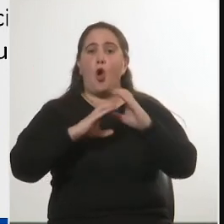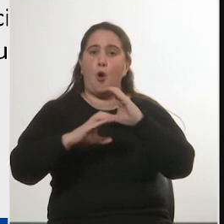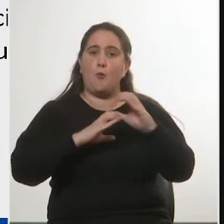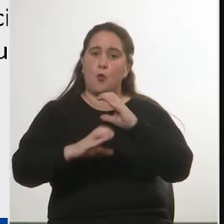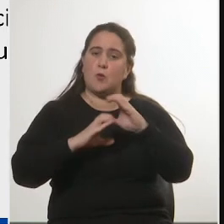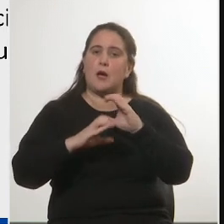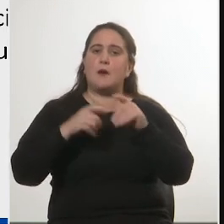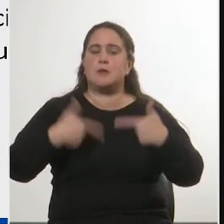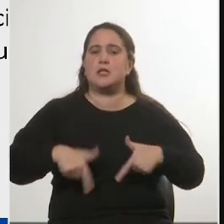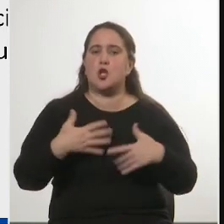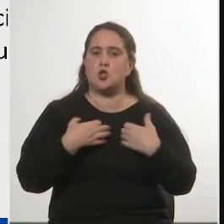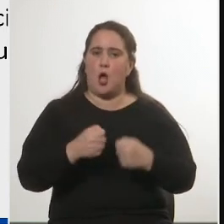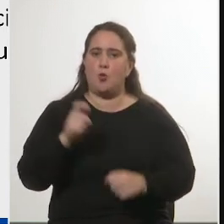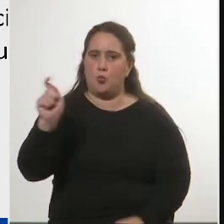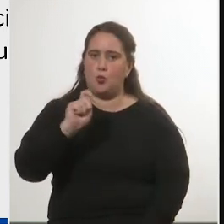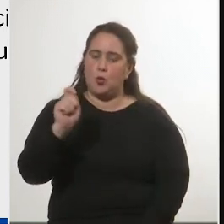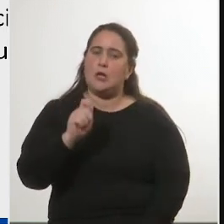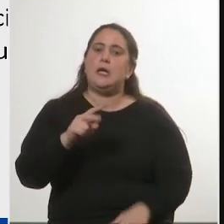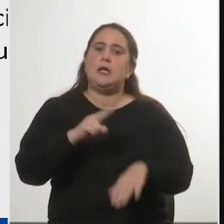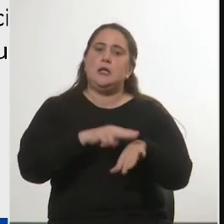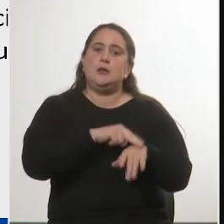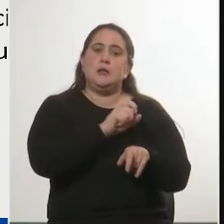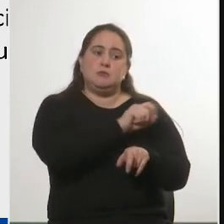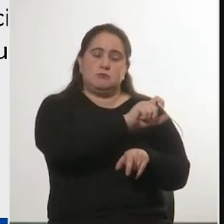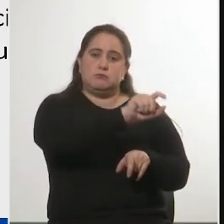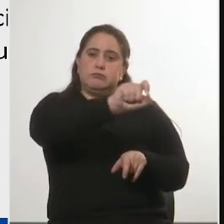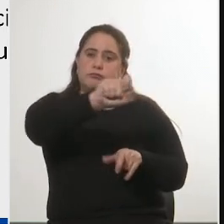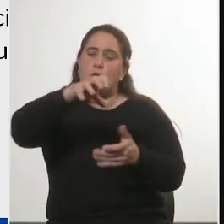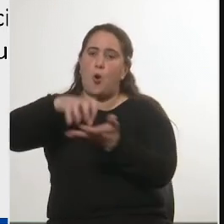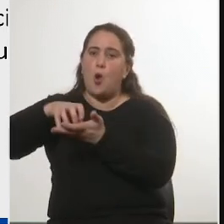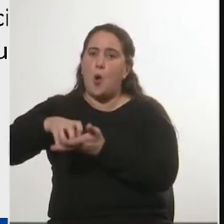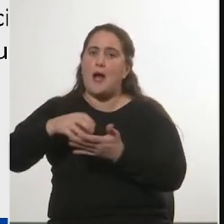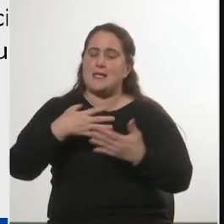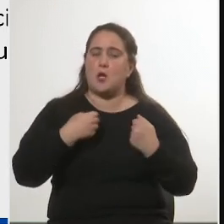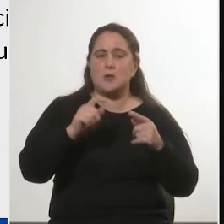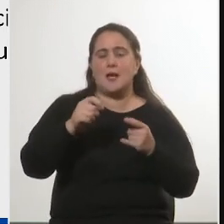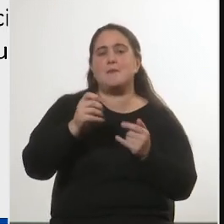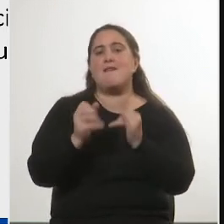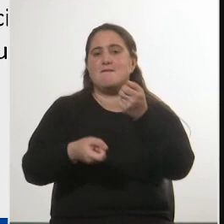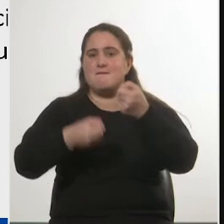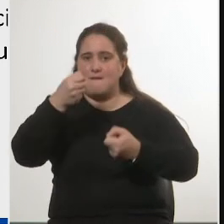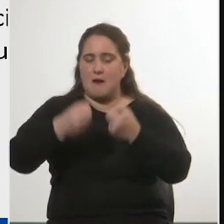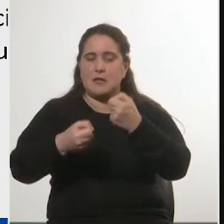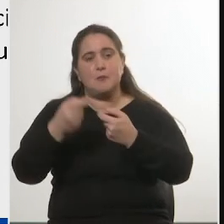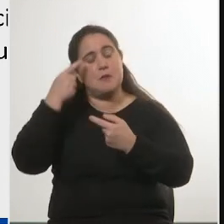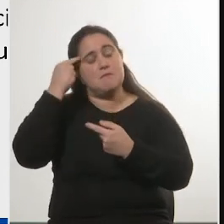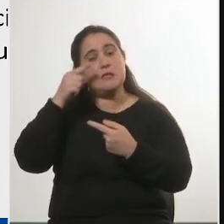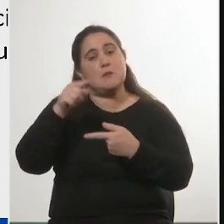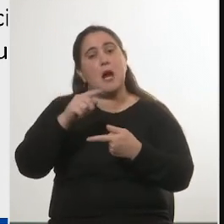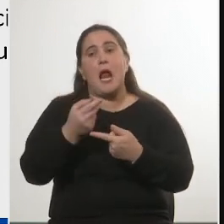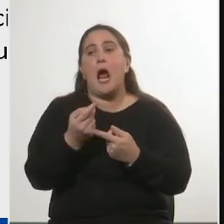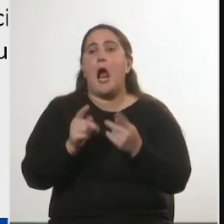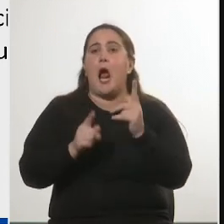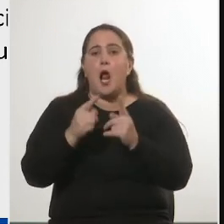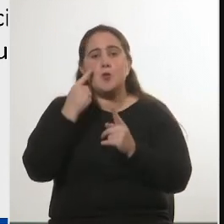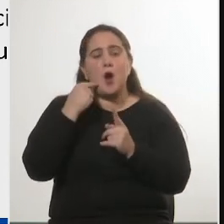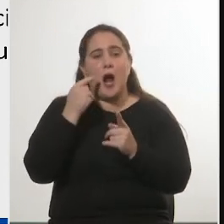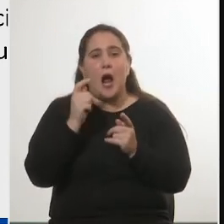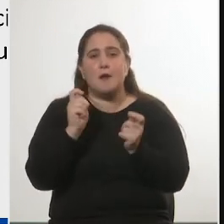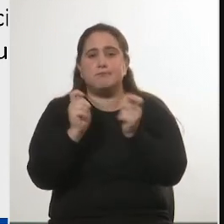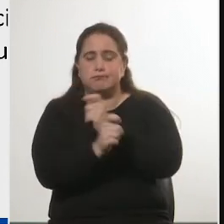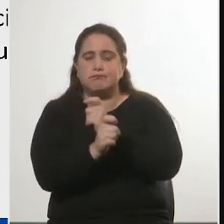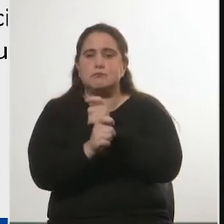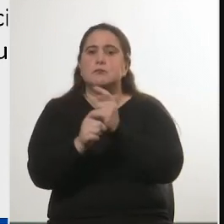por parte del Ministerio de Salud Pública a centros de salud e industrias para los cuales considere que la variación de los valores de los